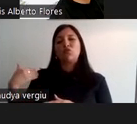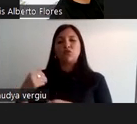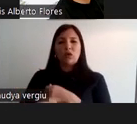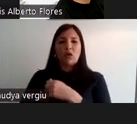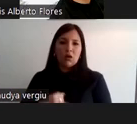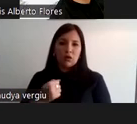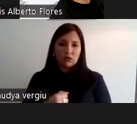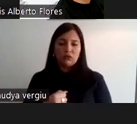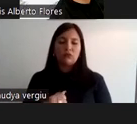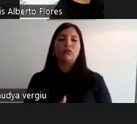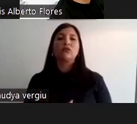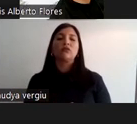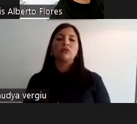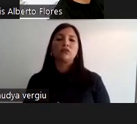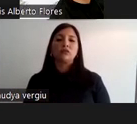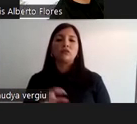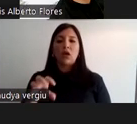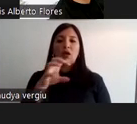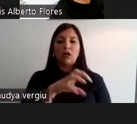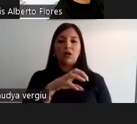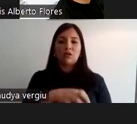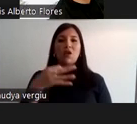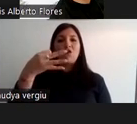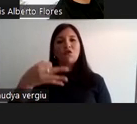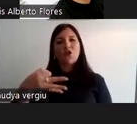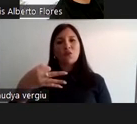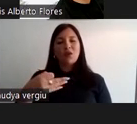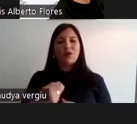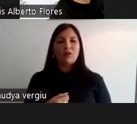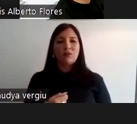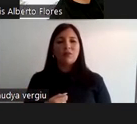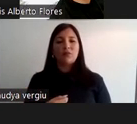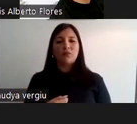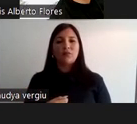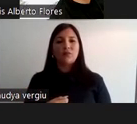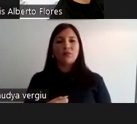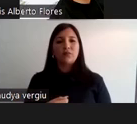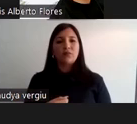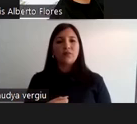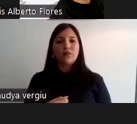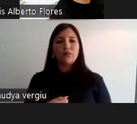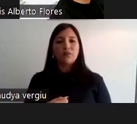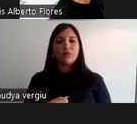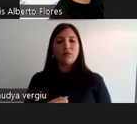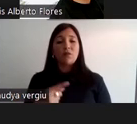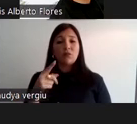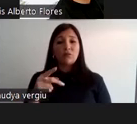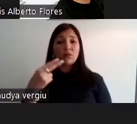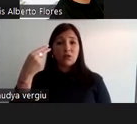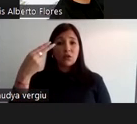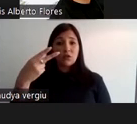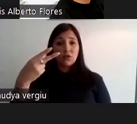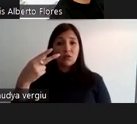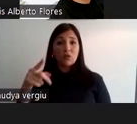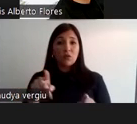que se forman parte de las agencias de viaje para mantener con el servicio de estas empresas Entonces estos dos factores van